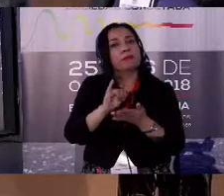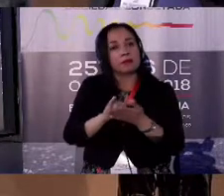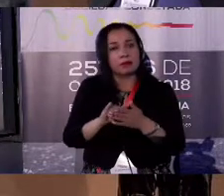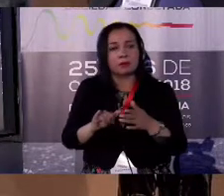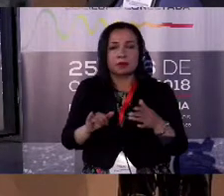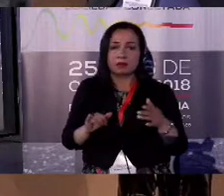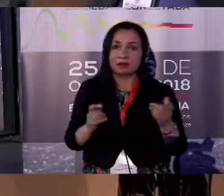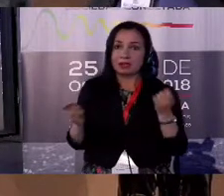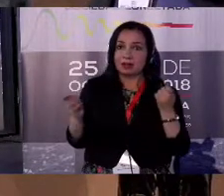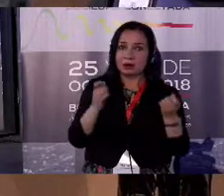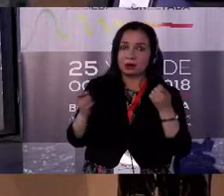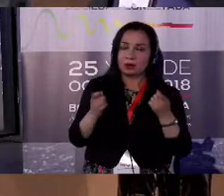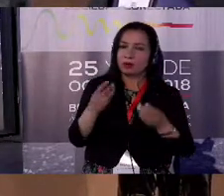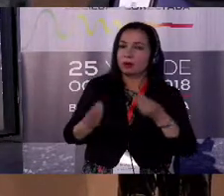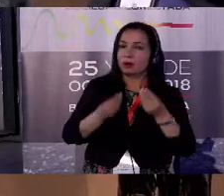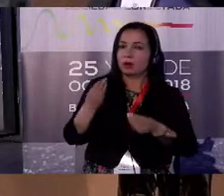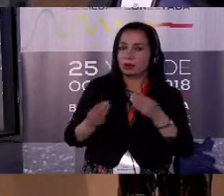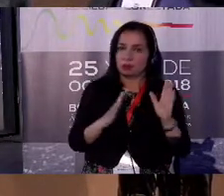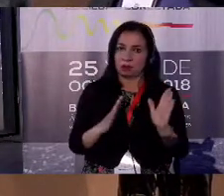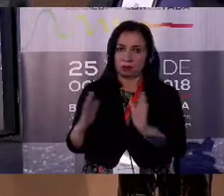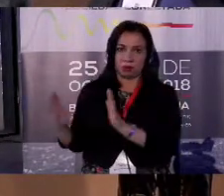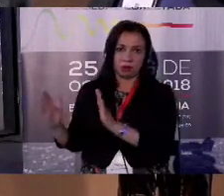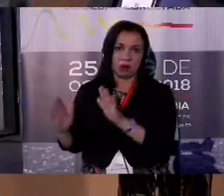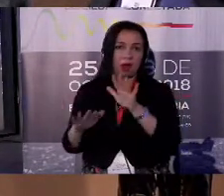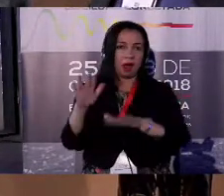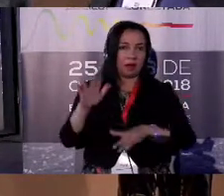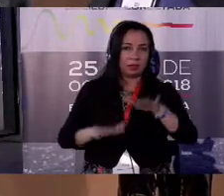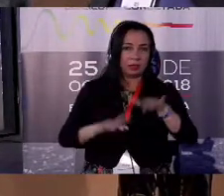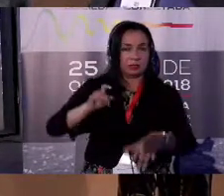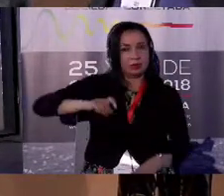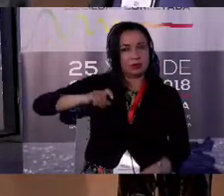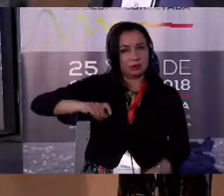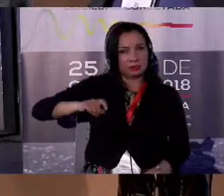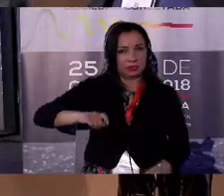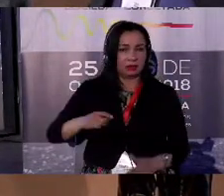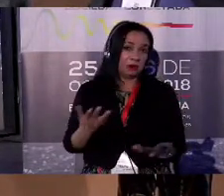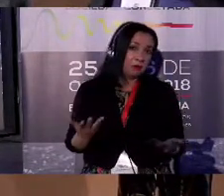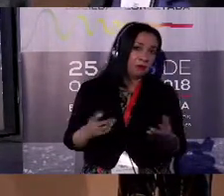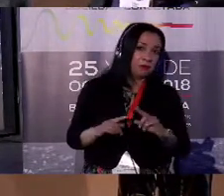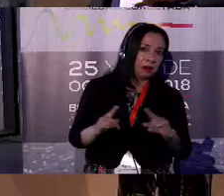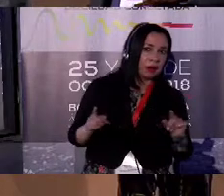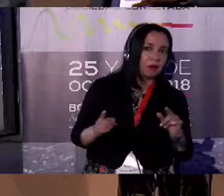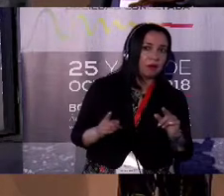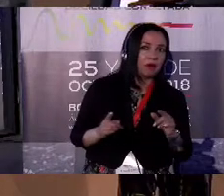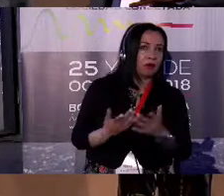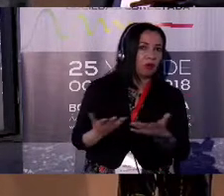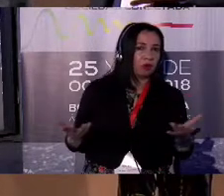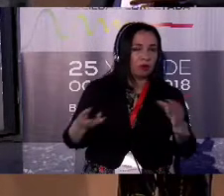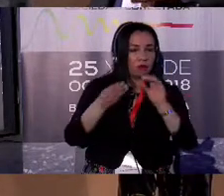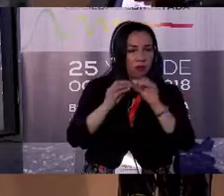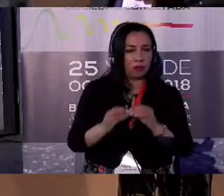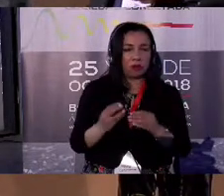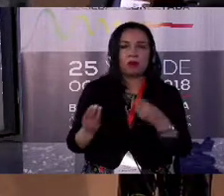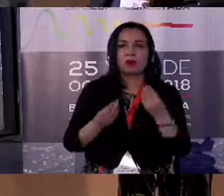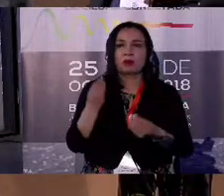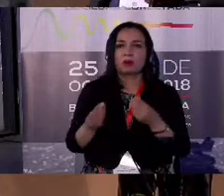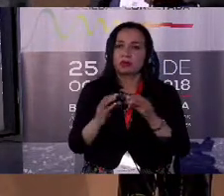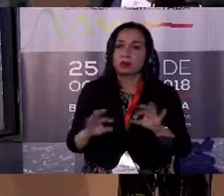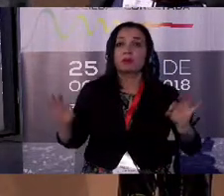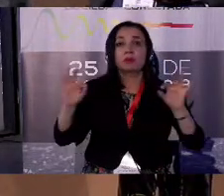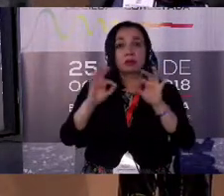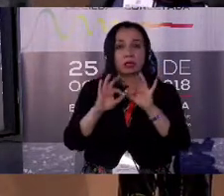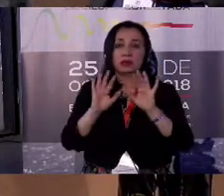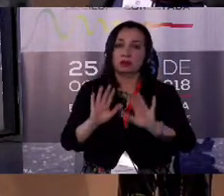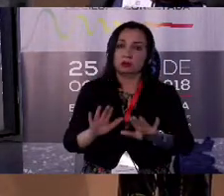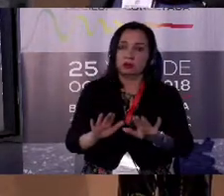post, en términos de reordenamientos, que en muchos casos son necesarios, pero en algunos otros, pues bueno, la forma en que se hace aquello es fundamental. Y por eso es que